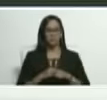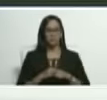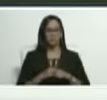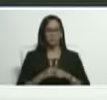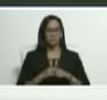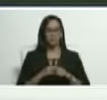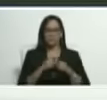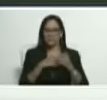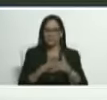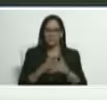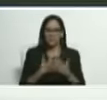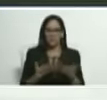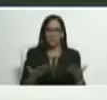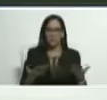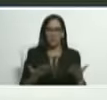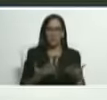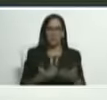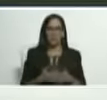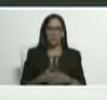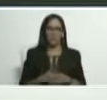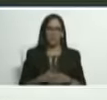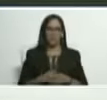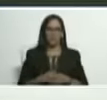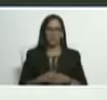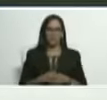se dieron